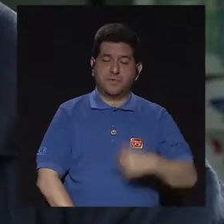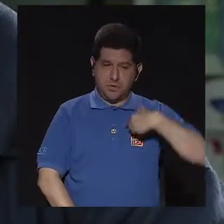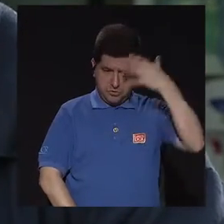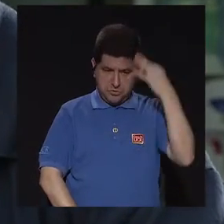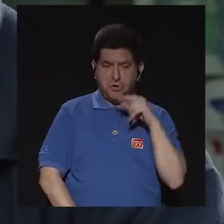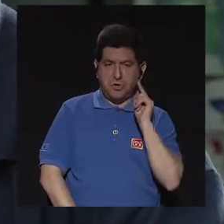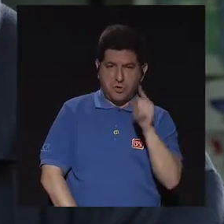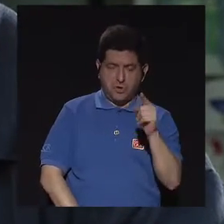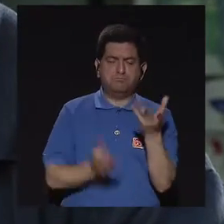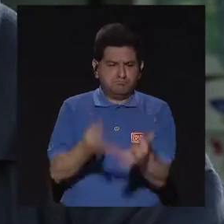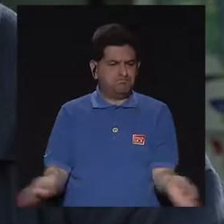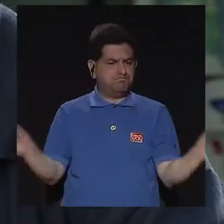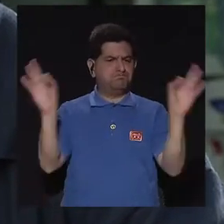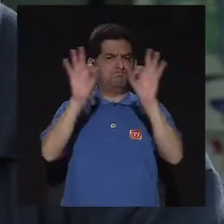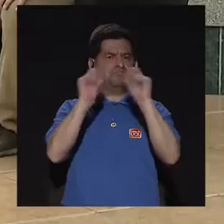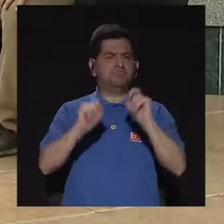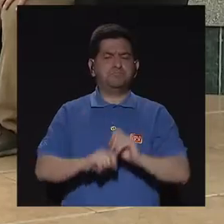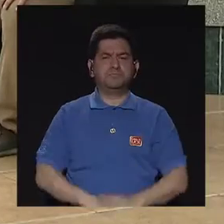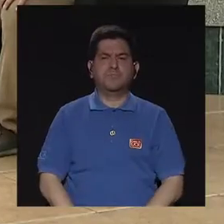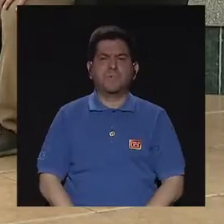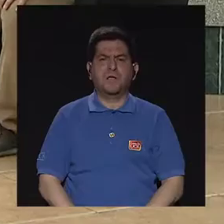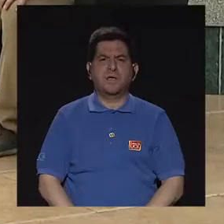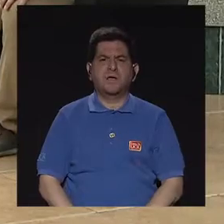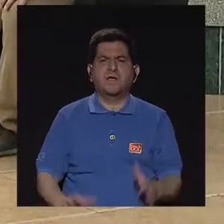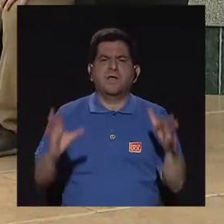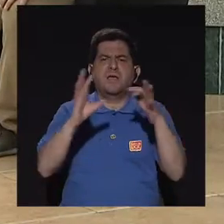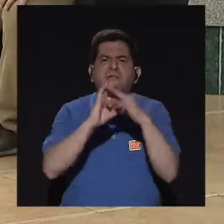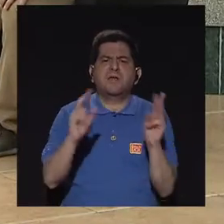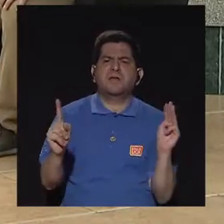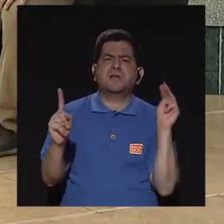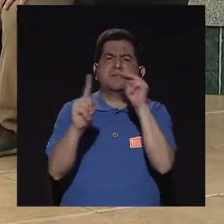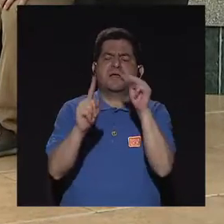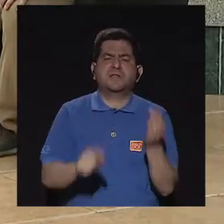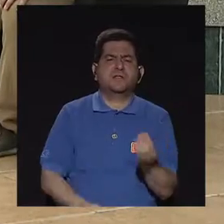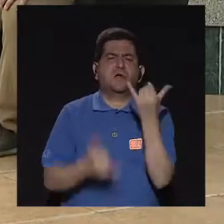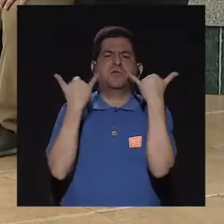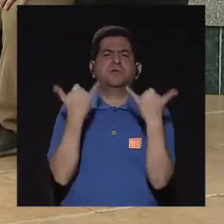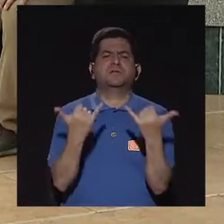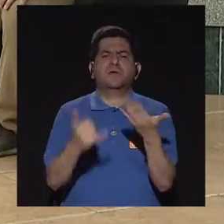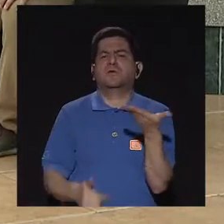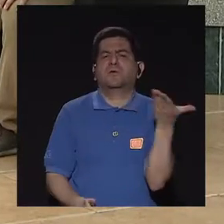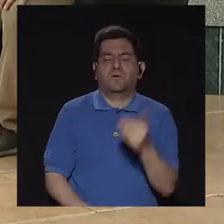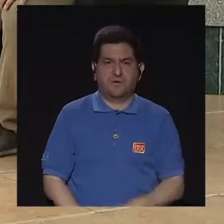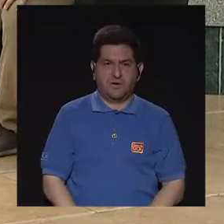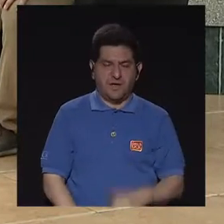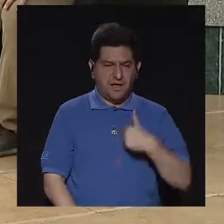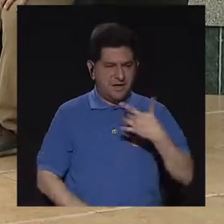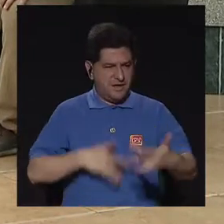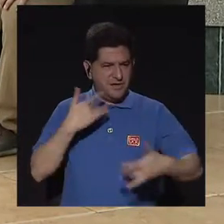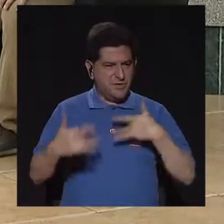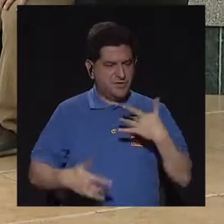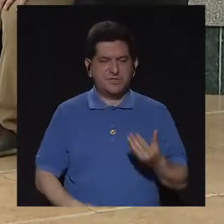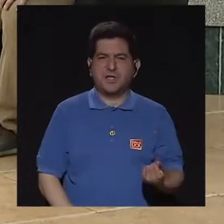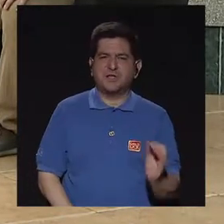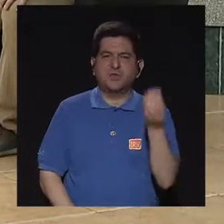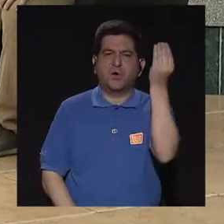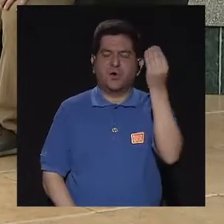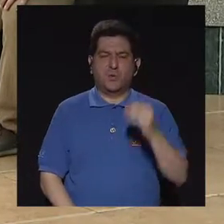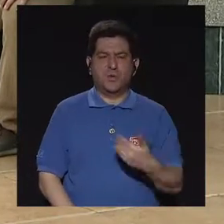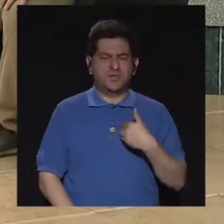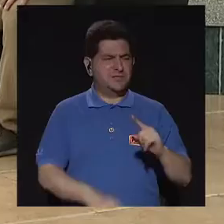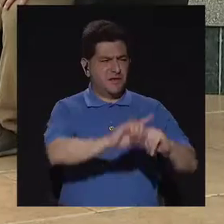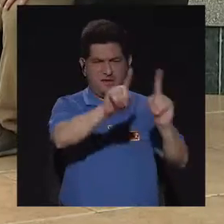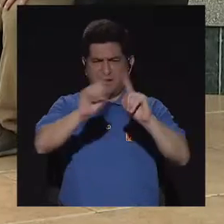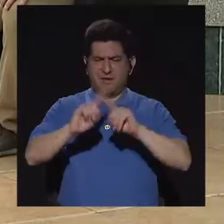Entonces creo que eso es muy, muy, muy importante. Y en relación a las metas que tiene la juventud actual. Yo siento que la juventud